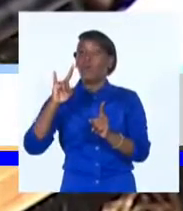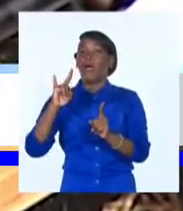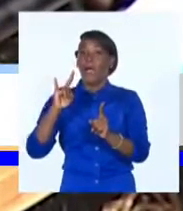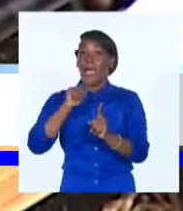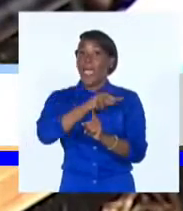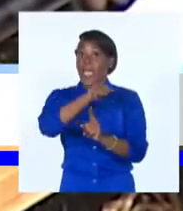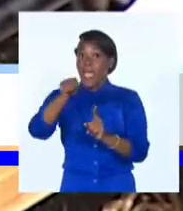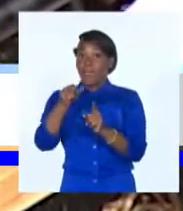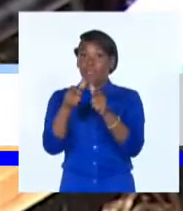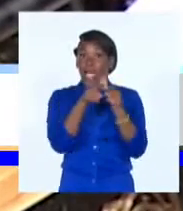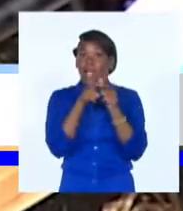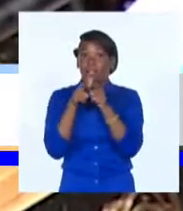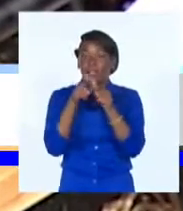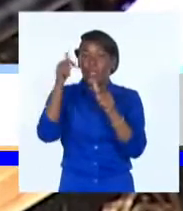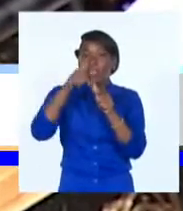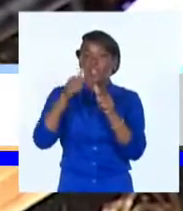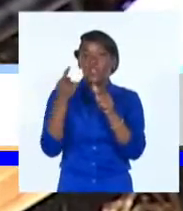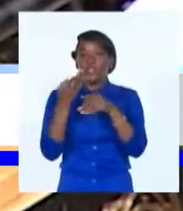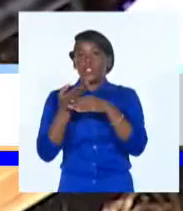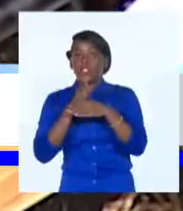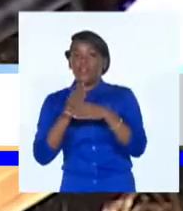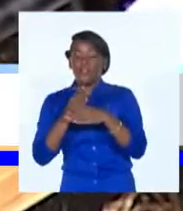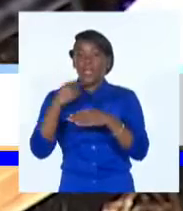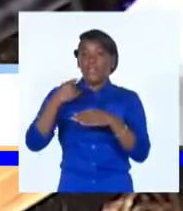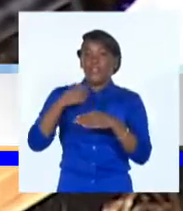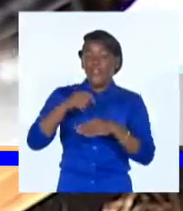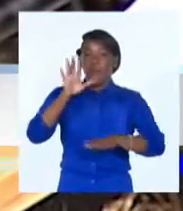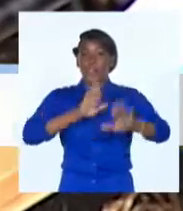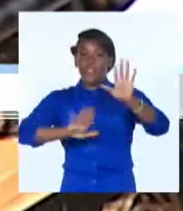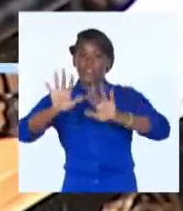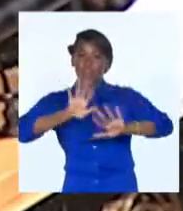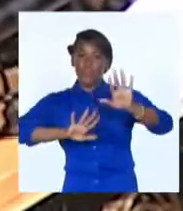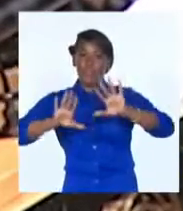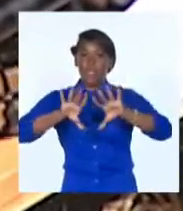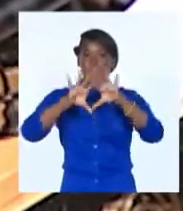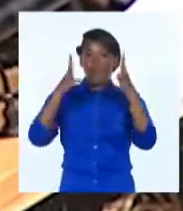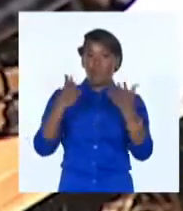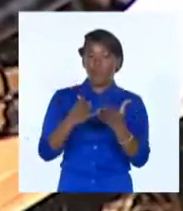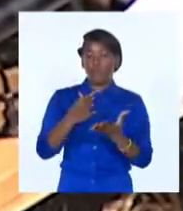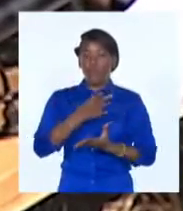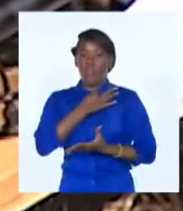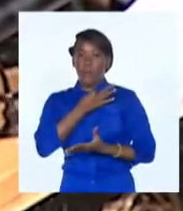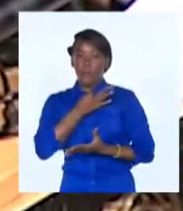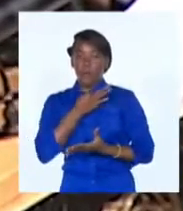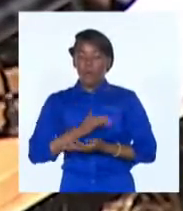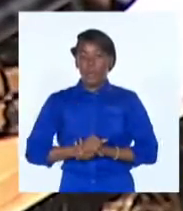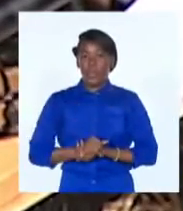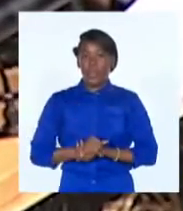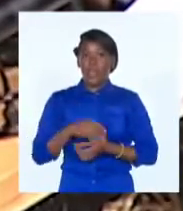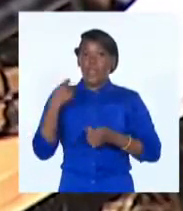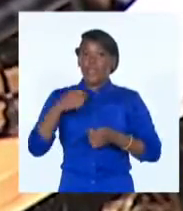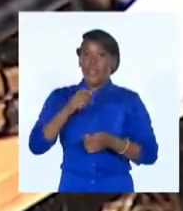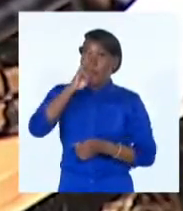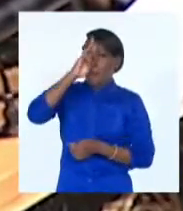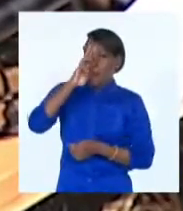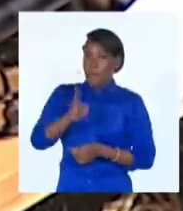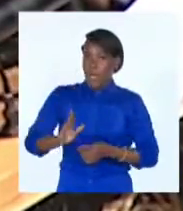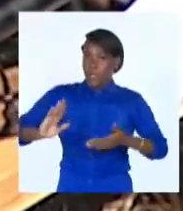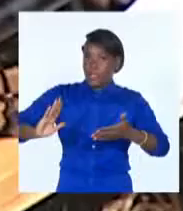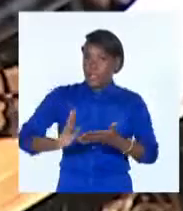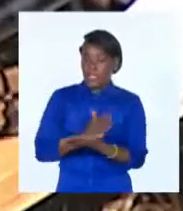comienza es el de salvar al mundo no solo de la guerra, sino también